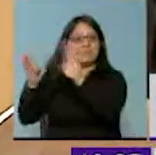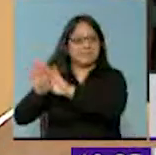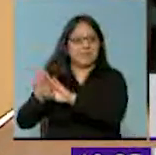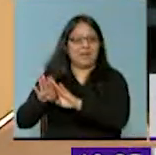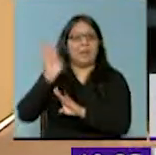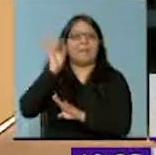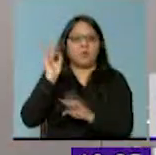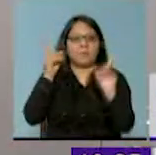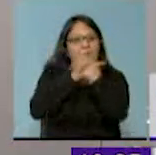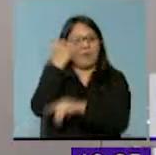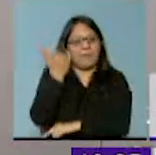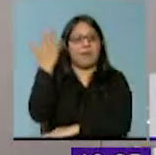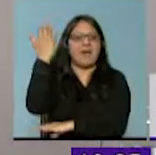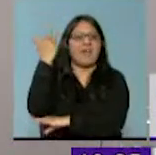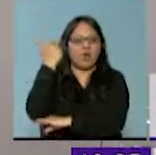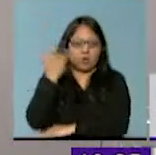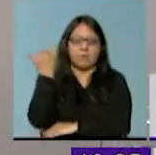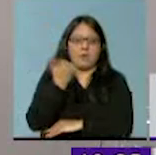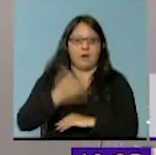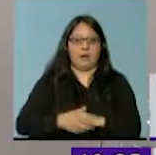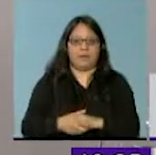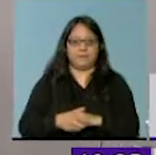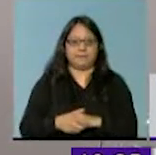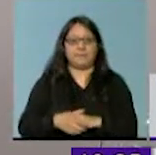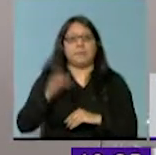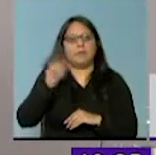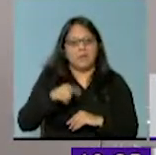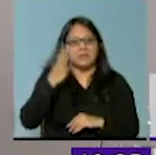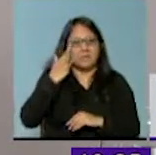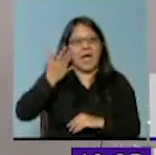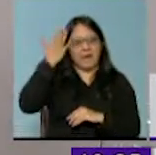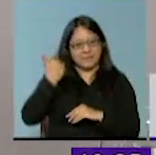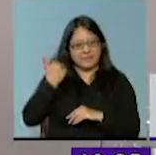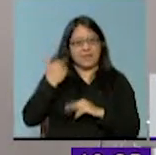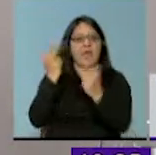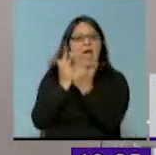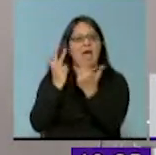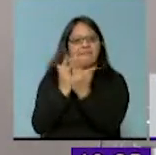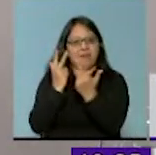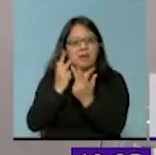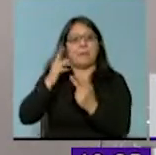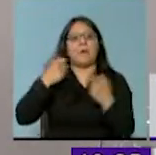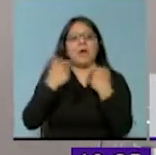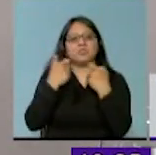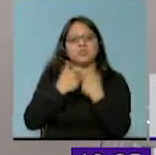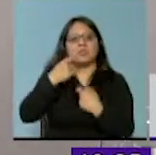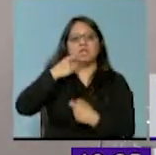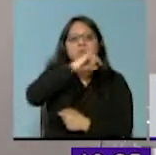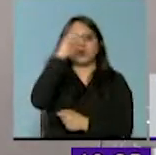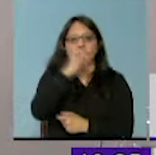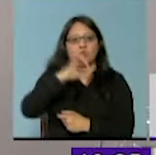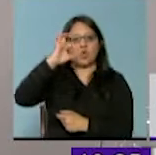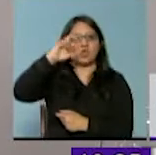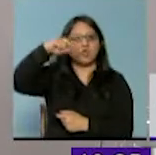Exacto, lo que hablábamos ayer con una de las chicas de la asociación de la ONG Zoom. La mayor cantidad de gente ahora en calle son